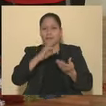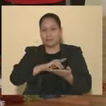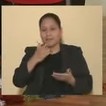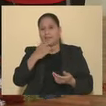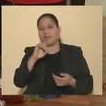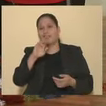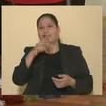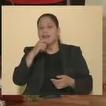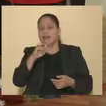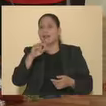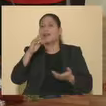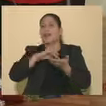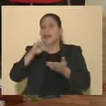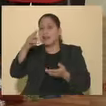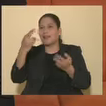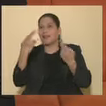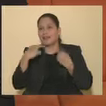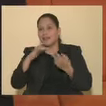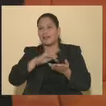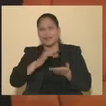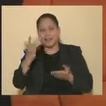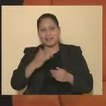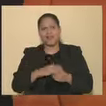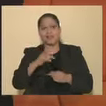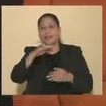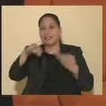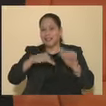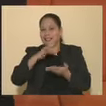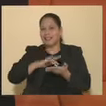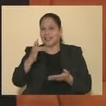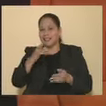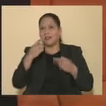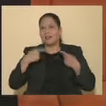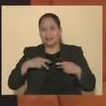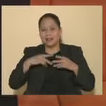Muchas gracias. Gracias por los regalitos. Gracias, gracias a todos. Que la gente ya empiece a contactarnos.